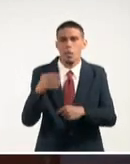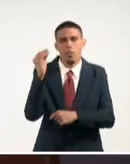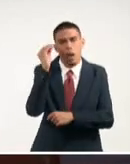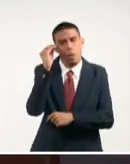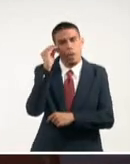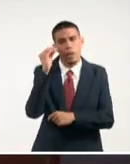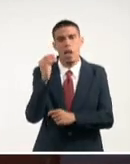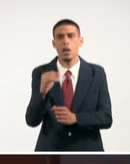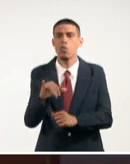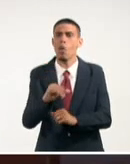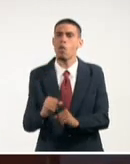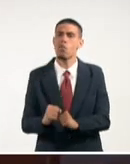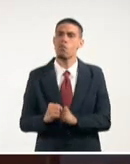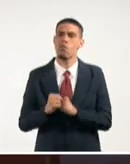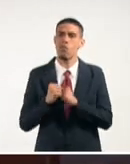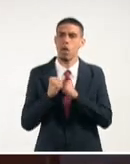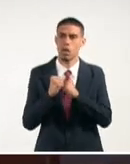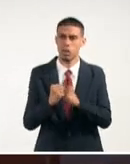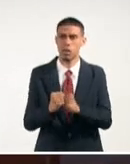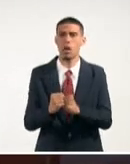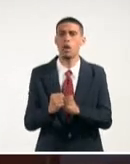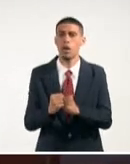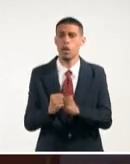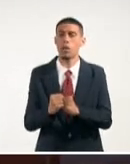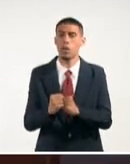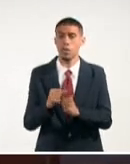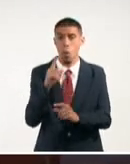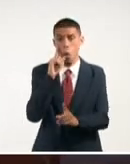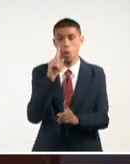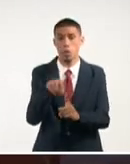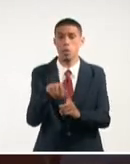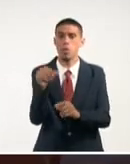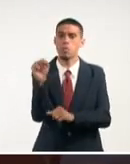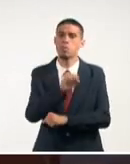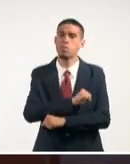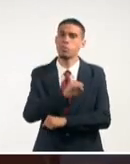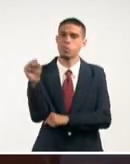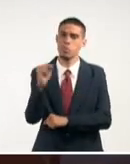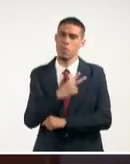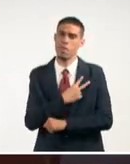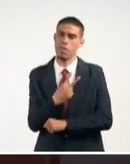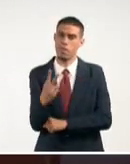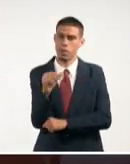cada revés hasta transformarlo en victoria.